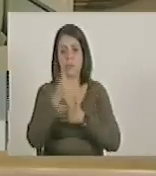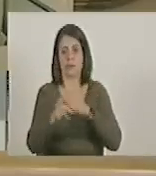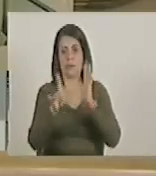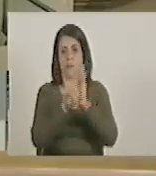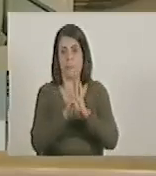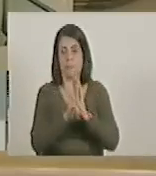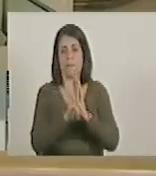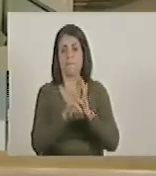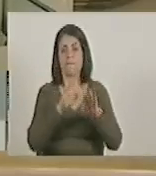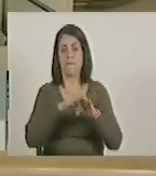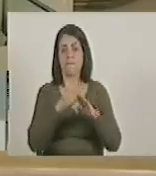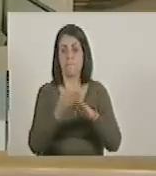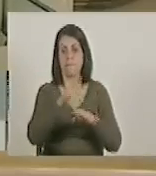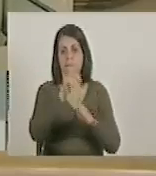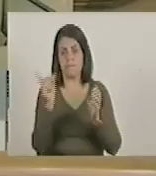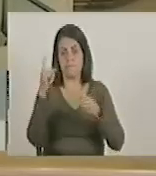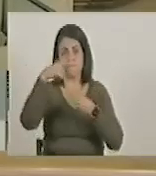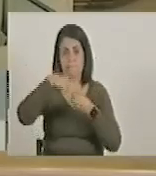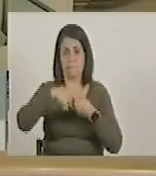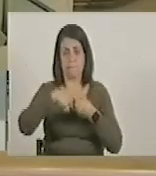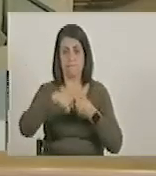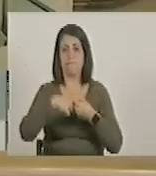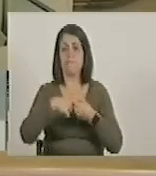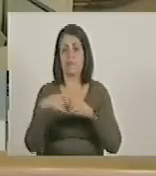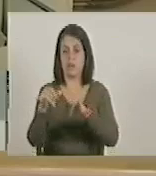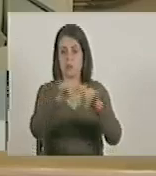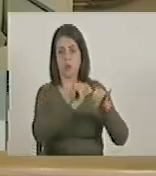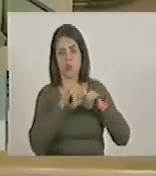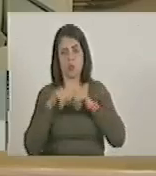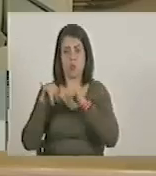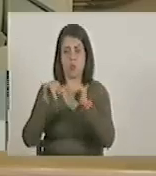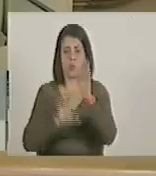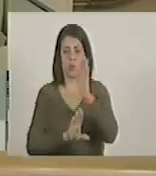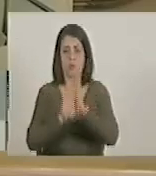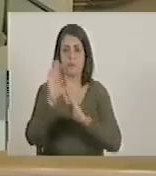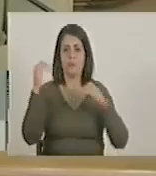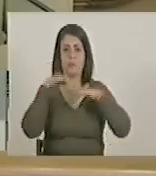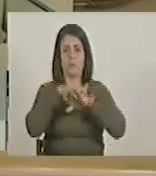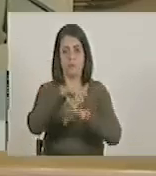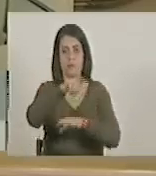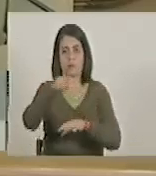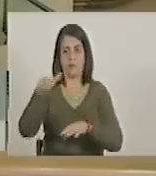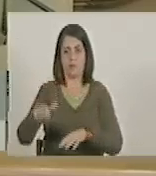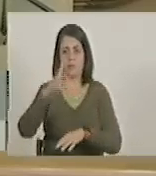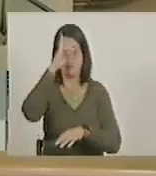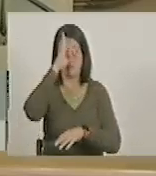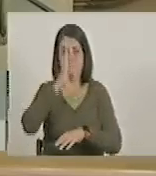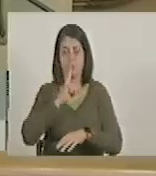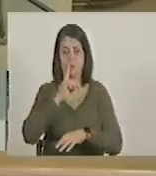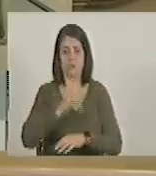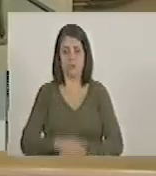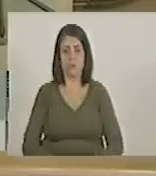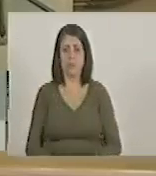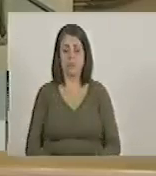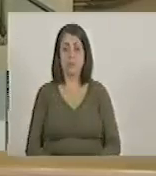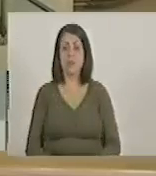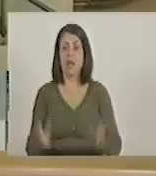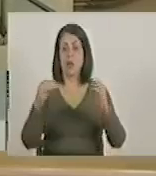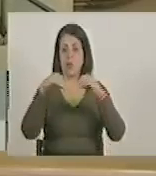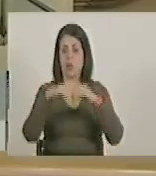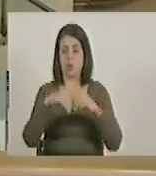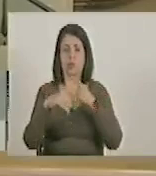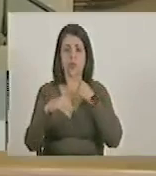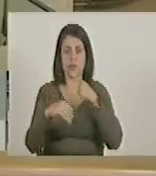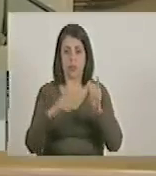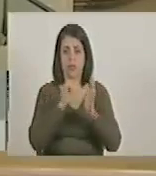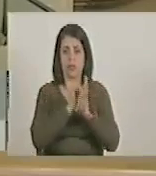de ley orgánica para la inclusión, igualdad y desarrollo integral de las personas con discapacidad, de conformidad